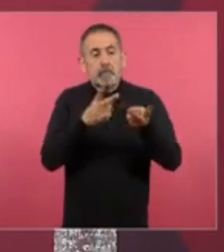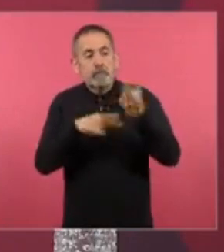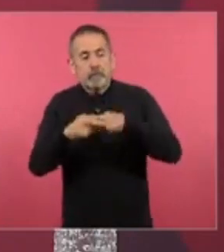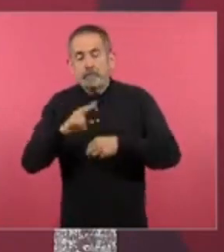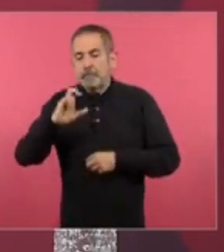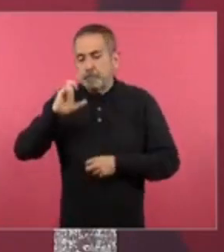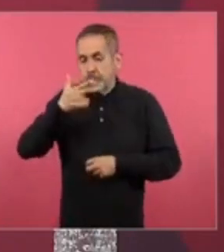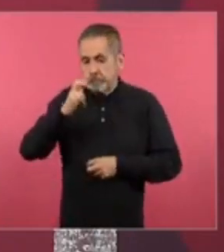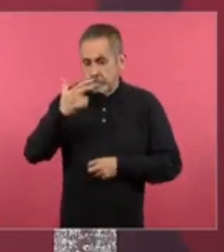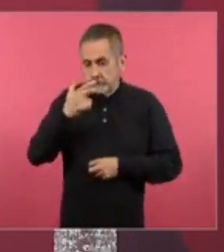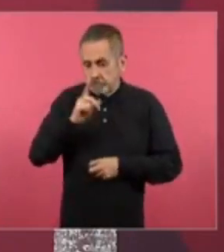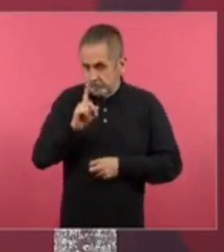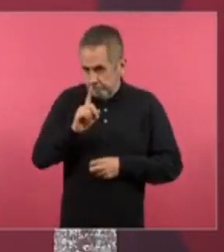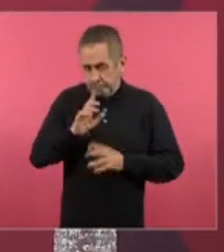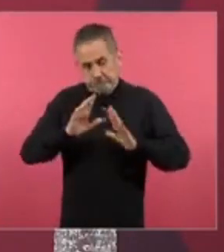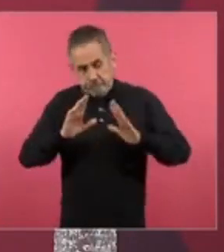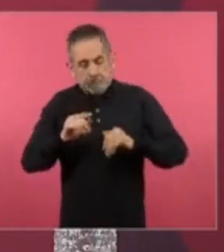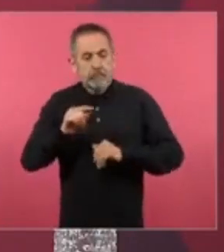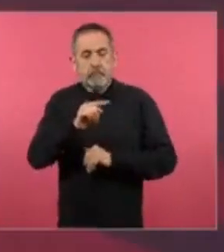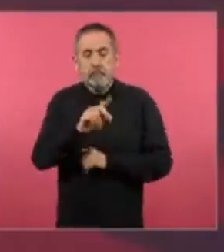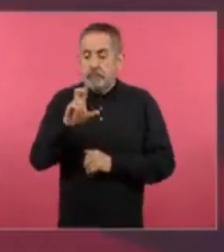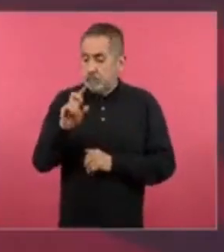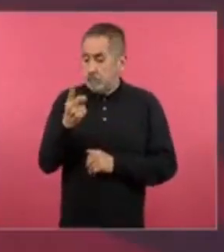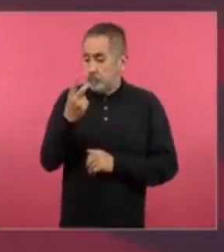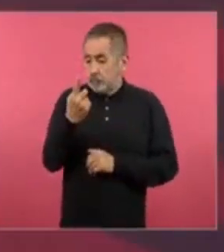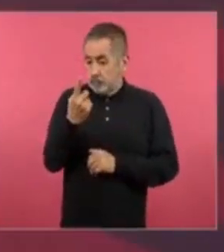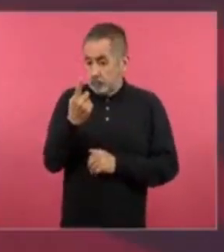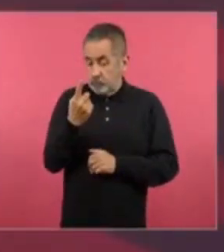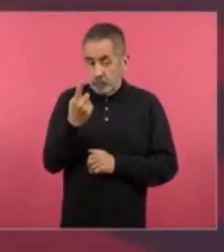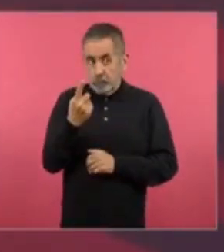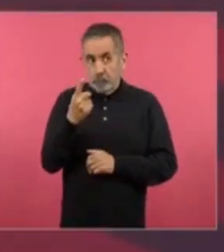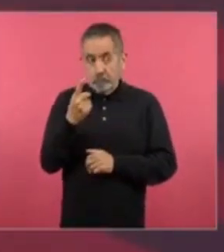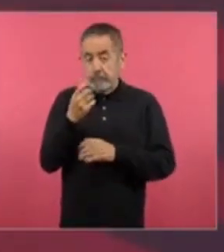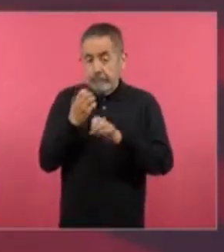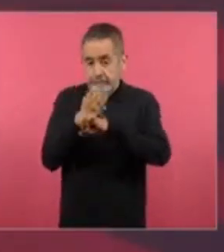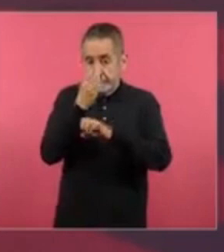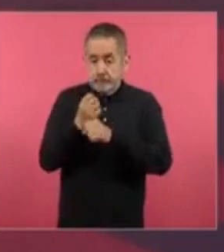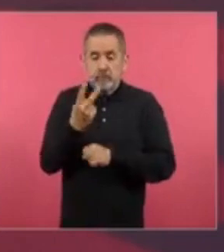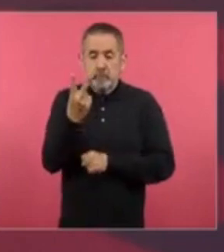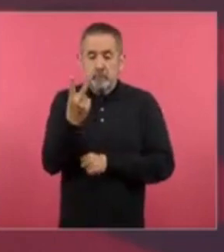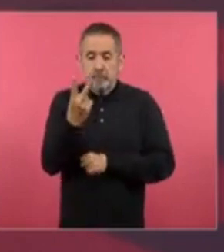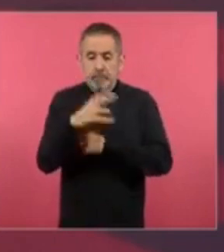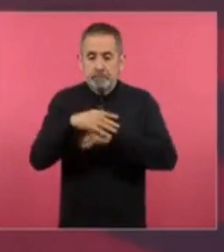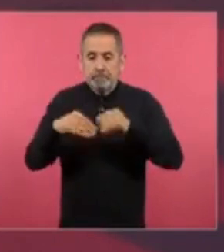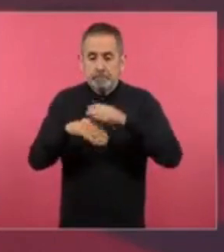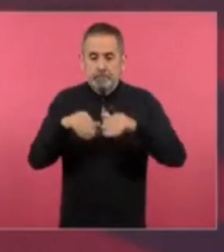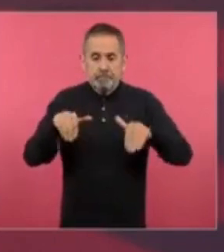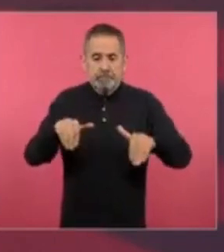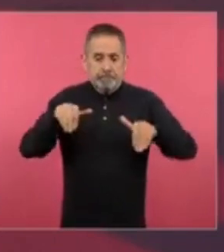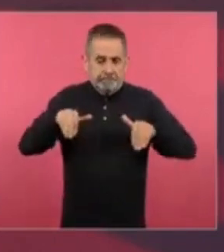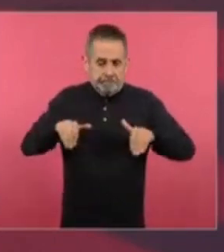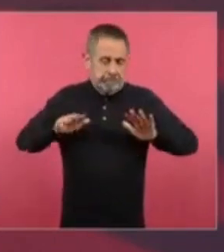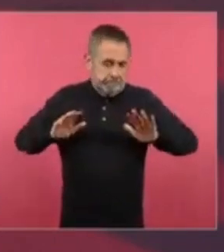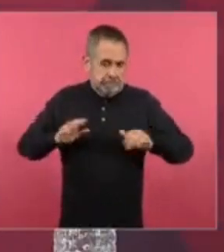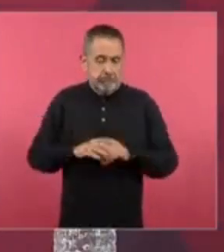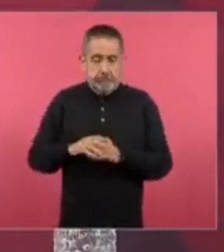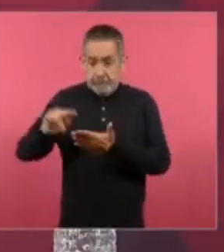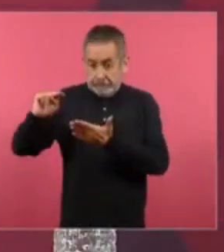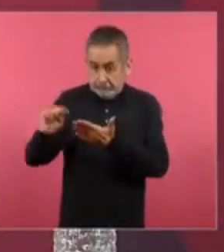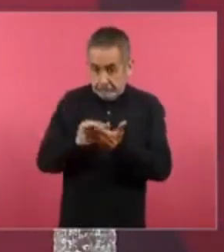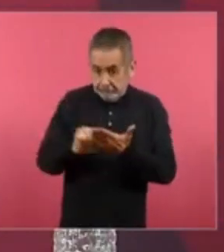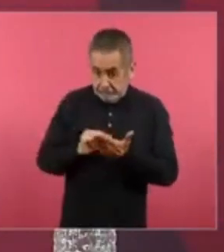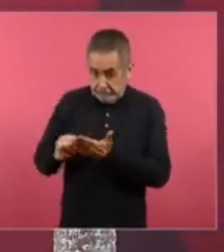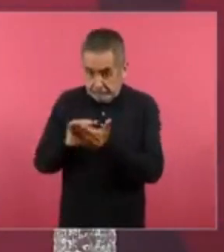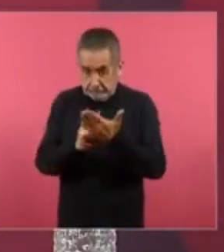Chihuahua. De esos 31 estados hubo 2 abstenciones. Y de los que firmaron estar de